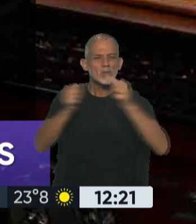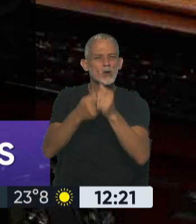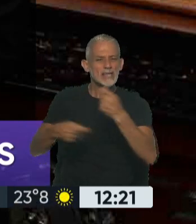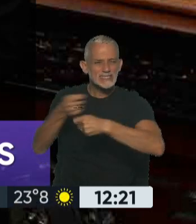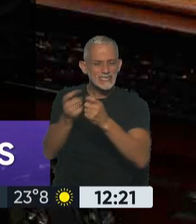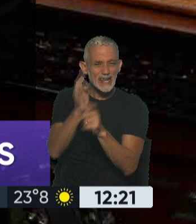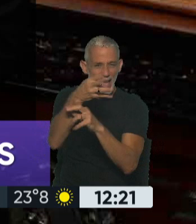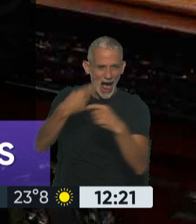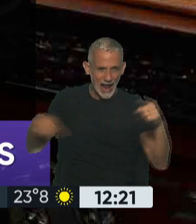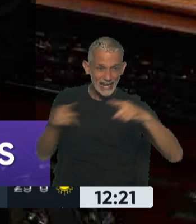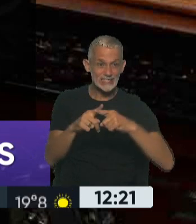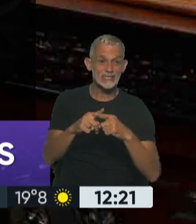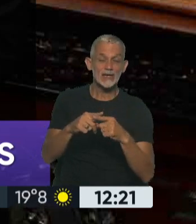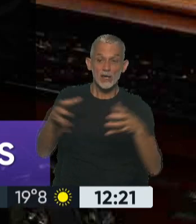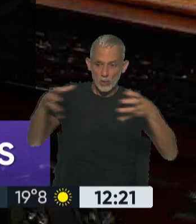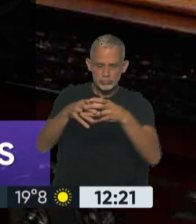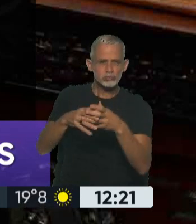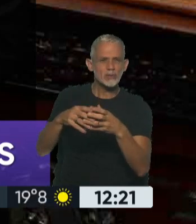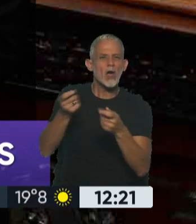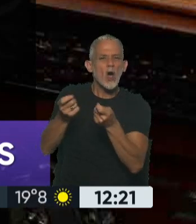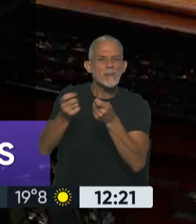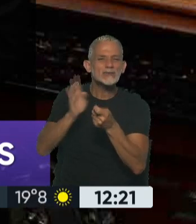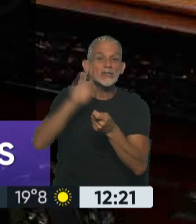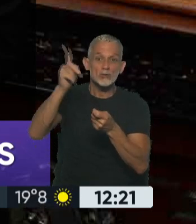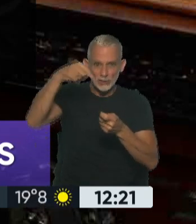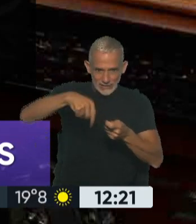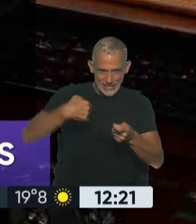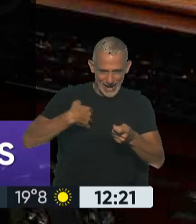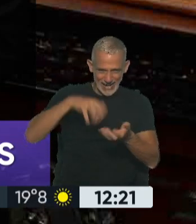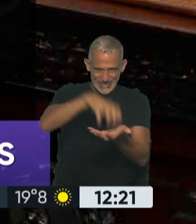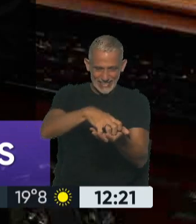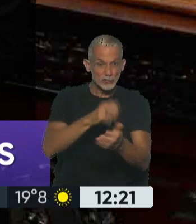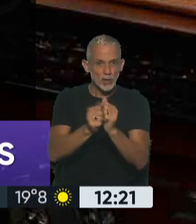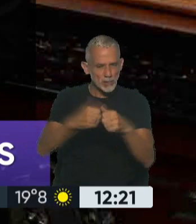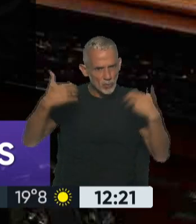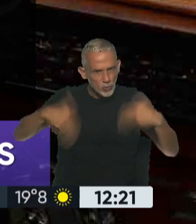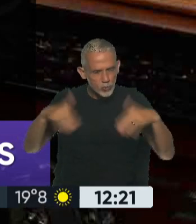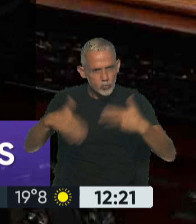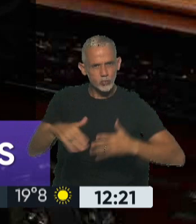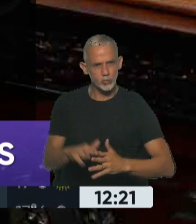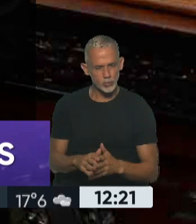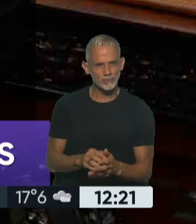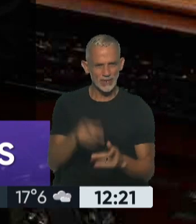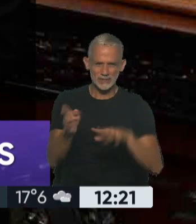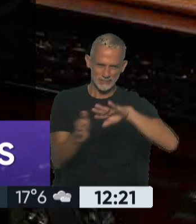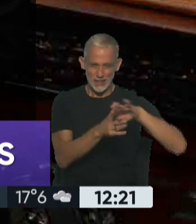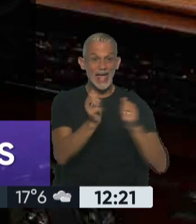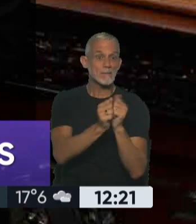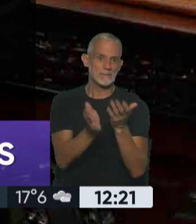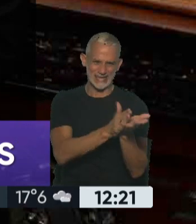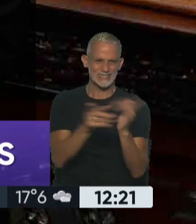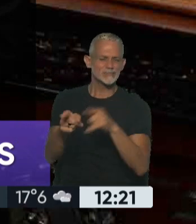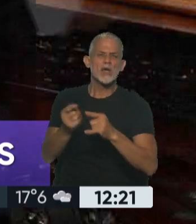de Comercio de Estados Unidos en la Argentina, son todas empresas realmente muy importantes. Hasta aquí el sector empresario. Veamos